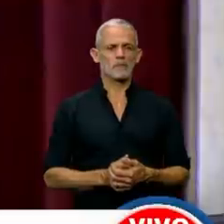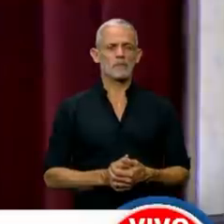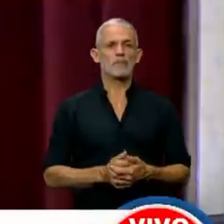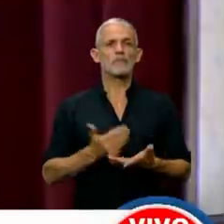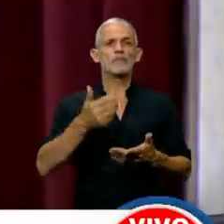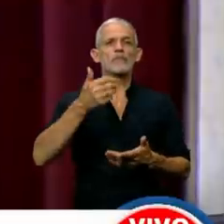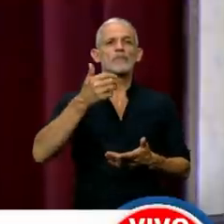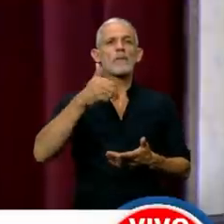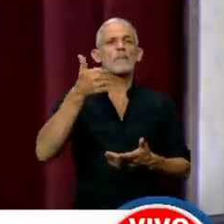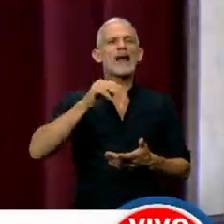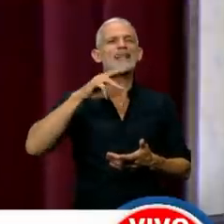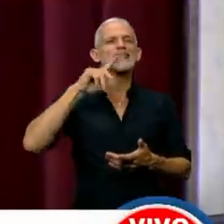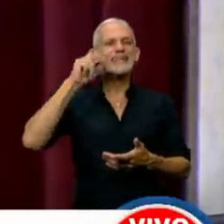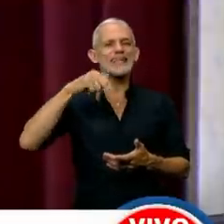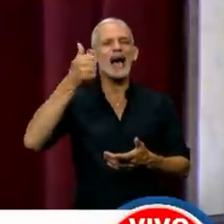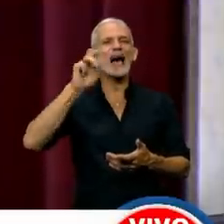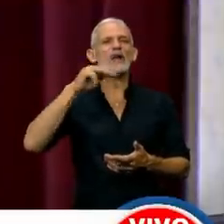para joel martín